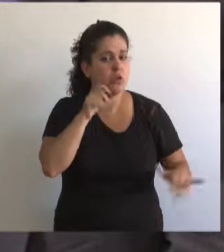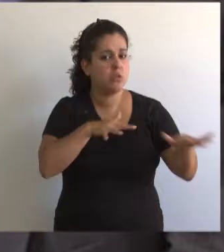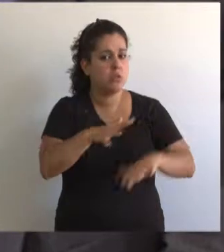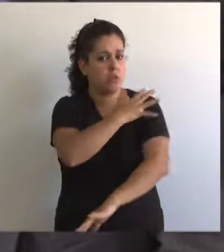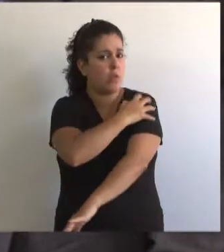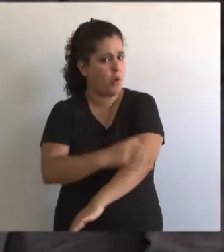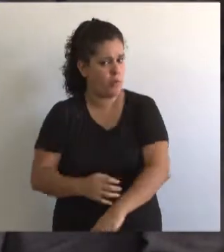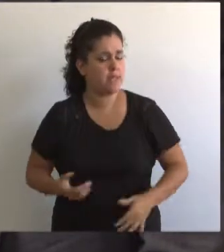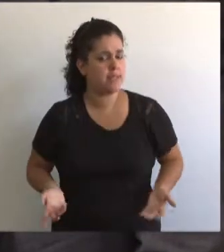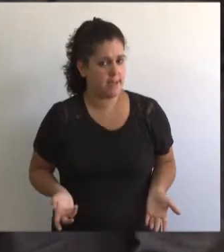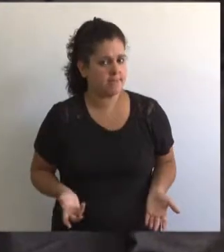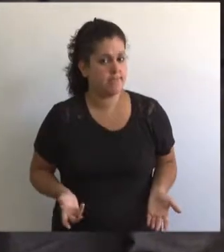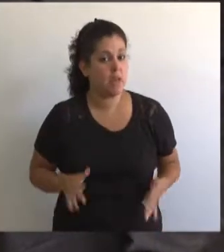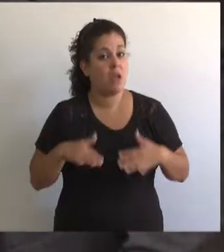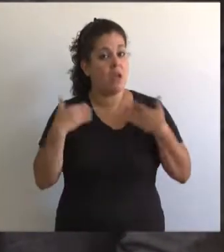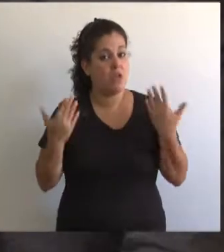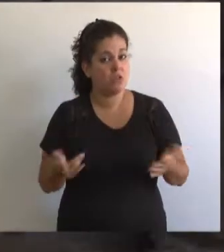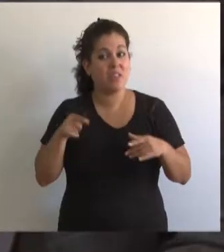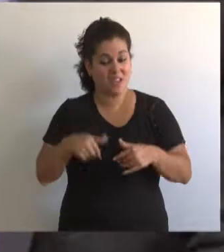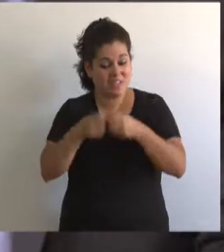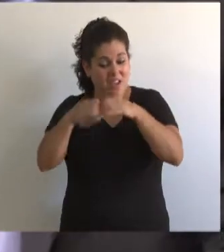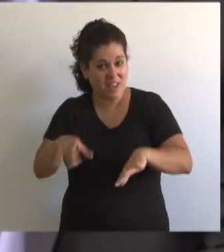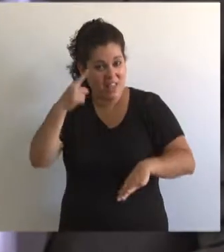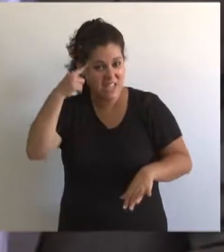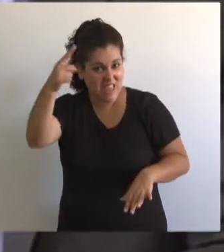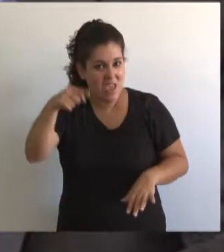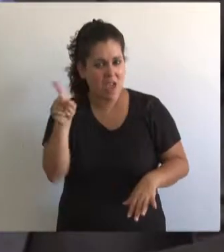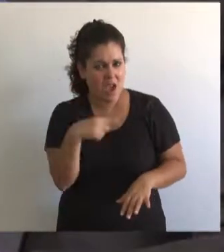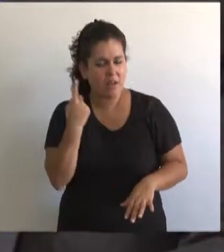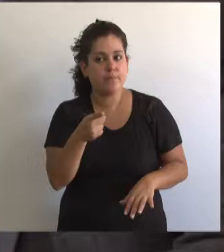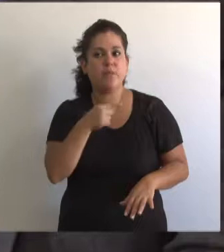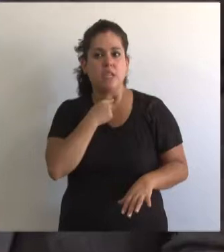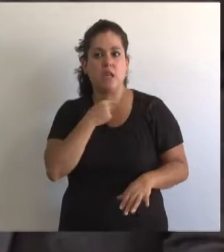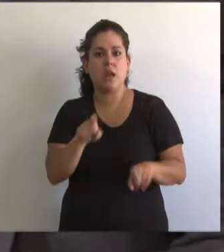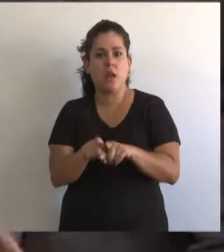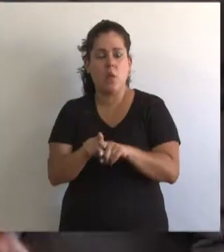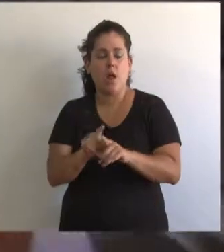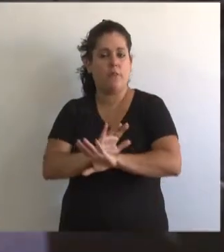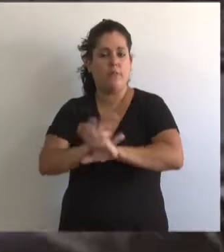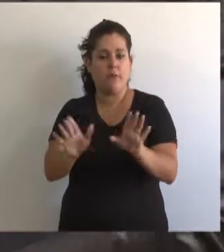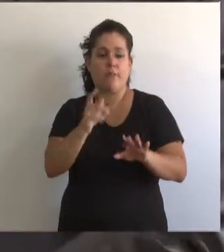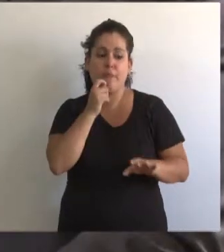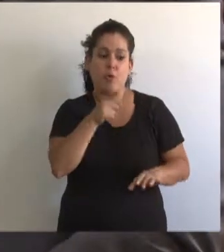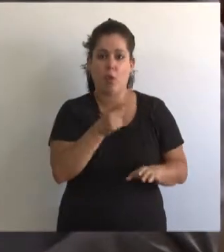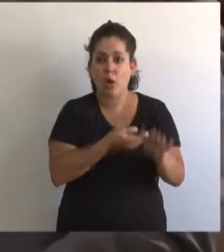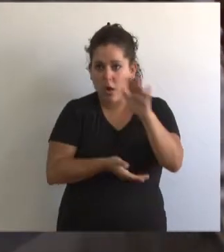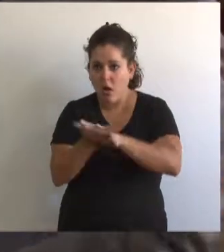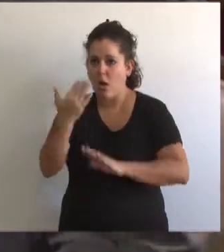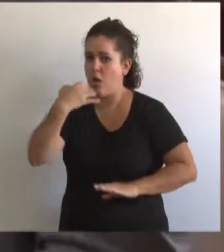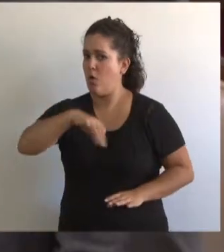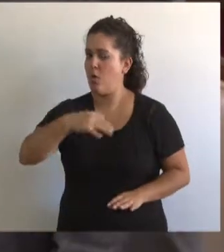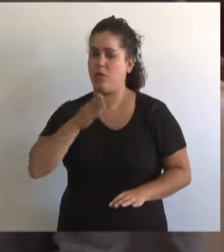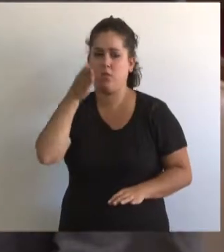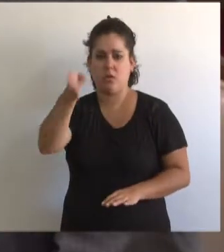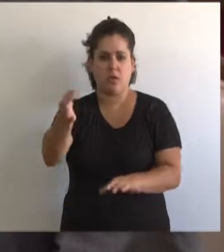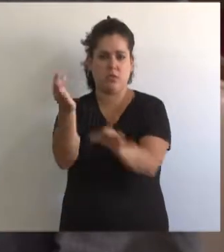años están en situación de pobreza. Entonces, esta iniciativa, bueno, pretende eliminar los escollos para que el chico vaya a la escuela, y lo